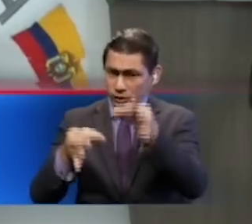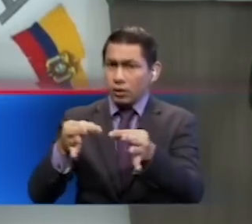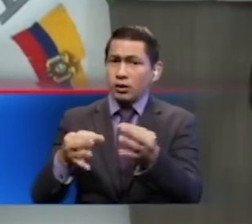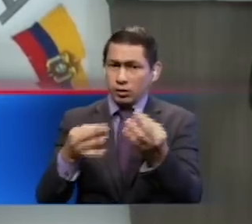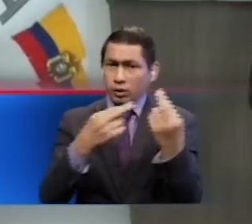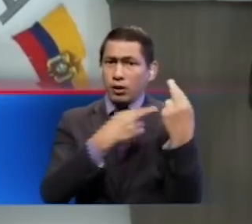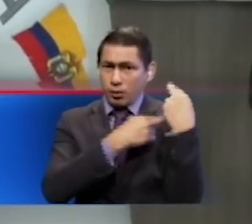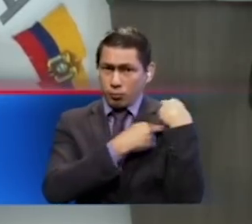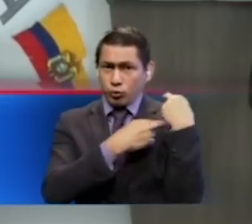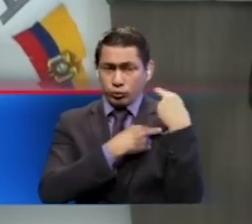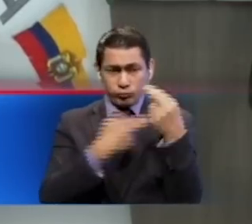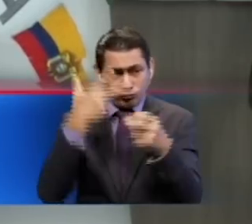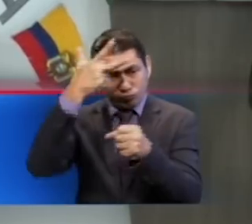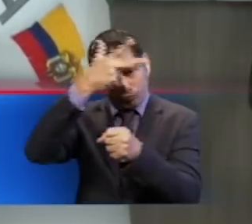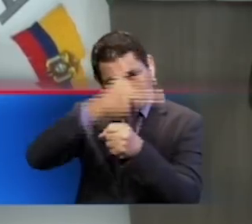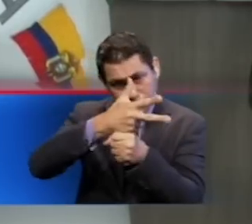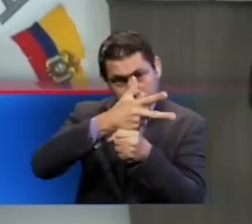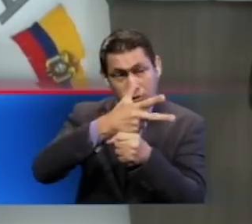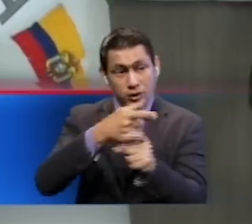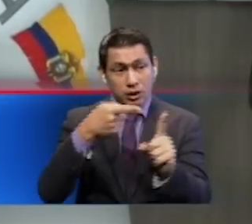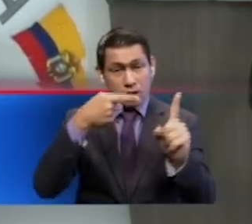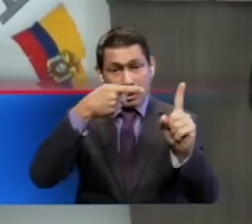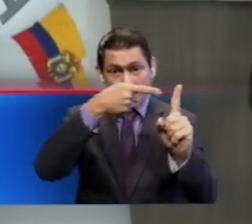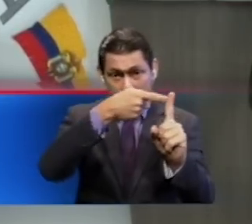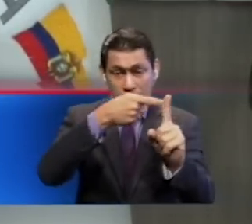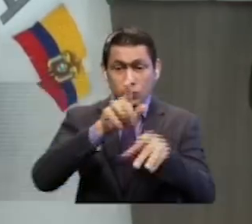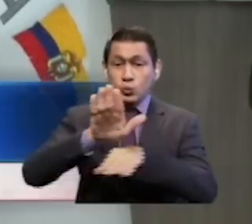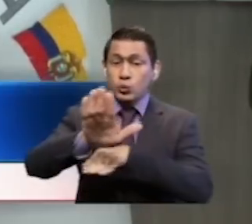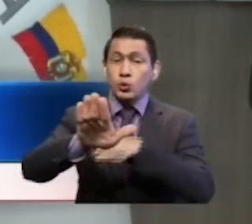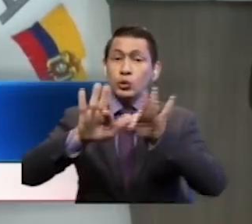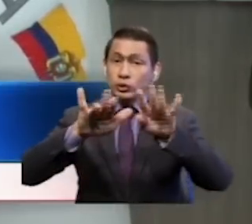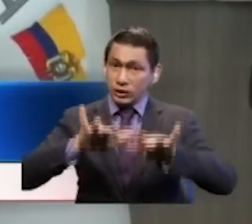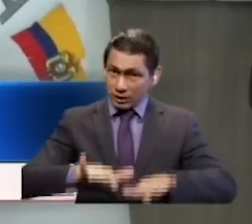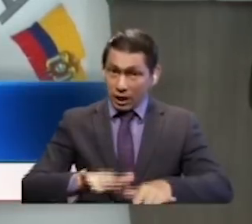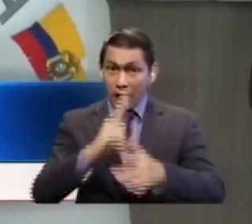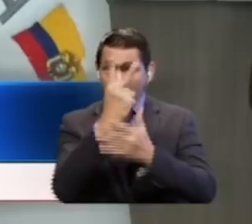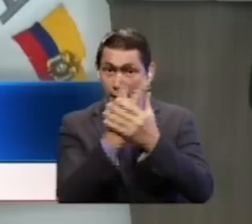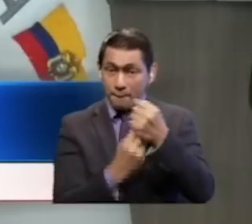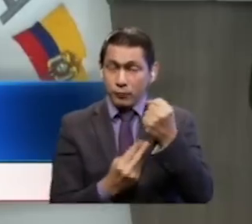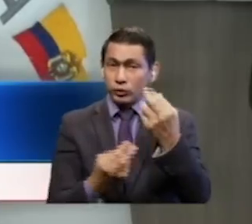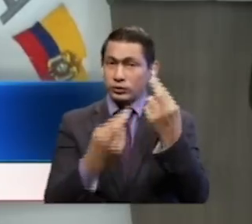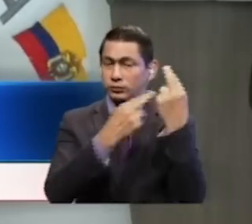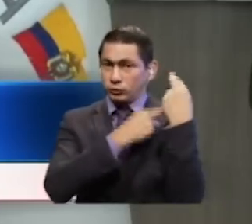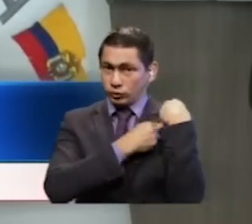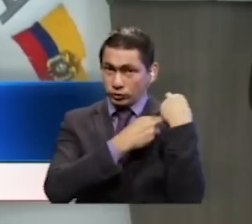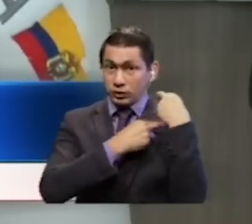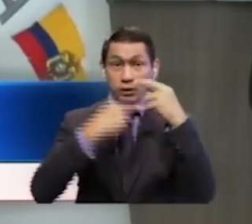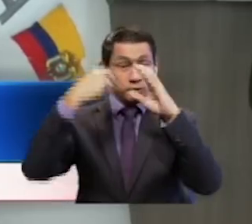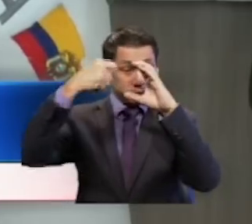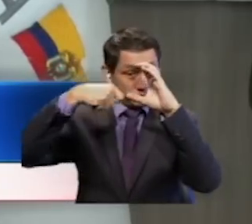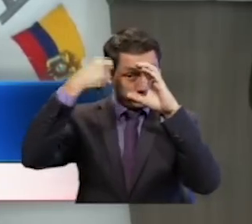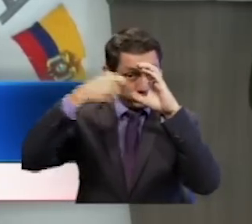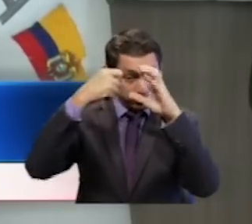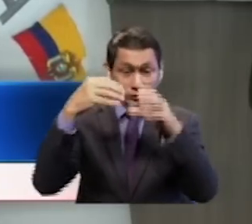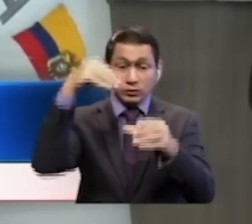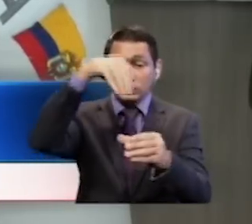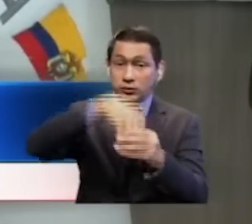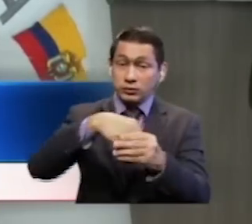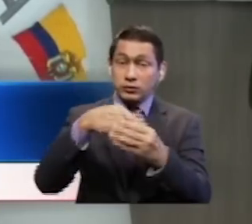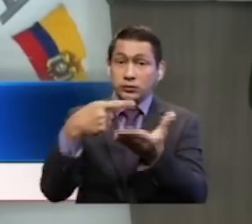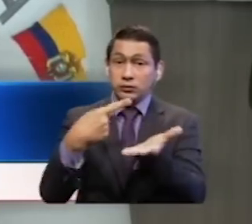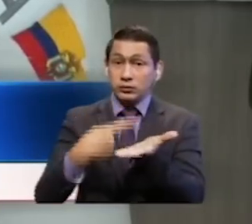Era obligación del secretario y del juez grabar dentro